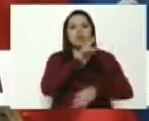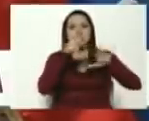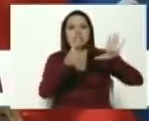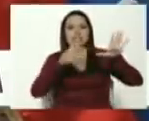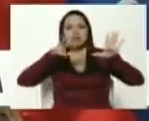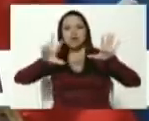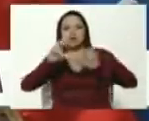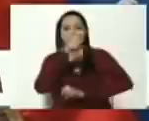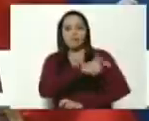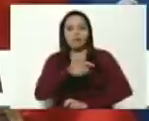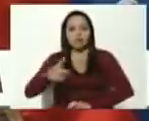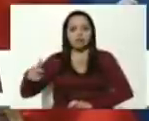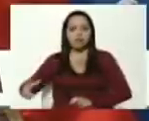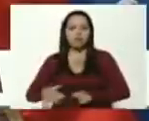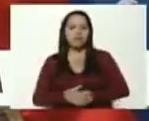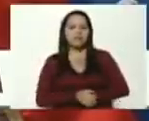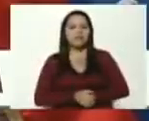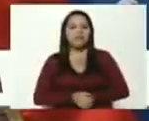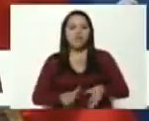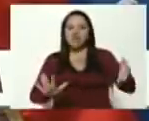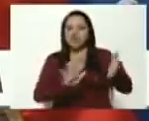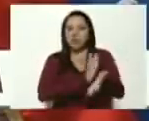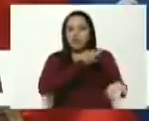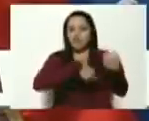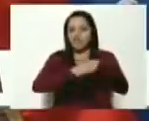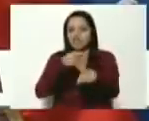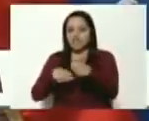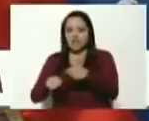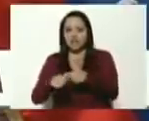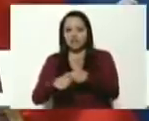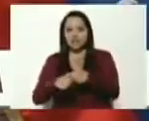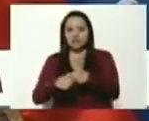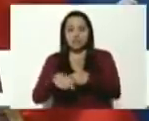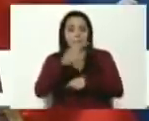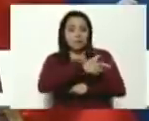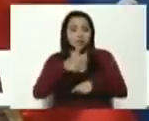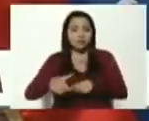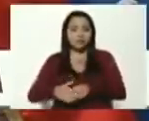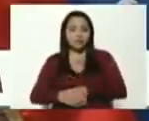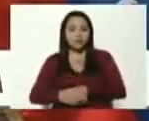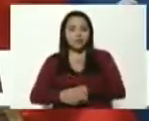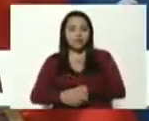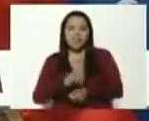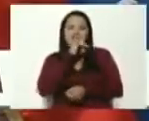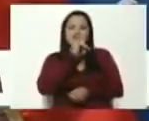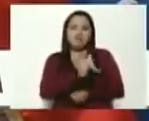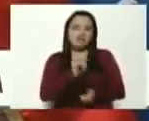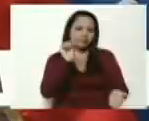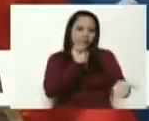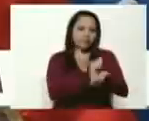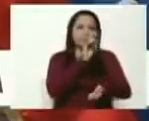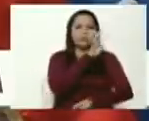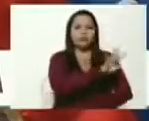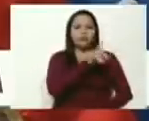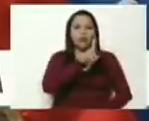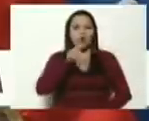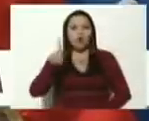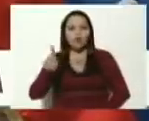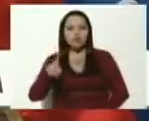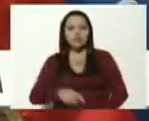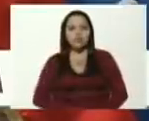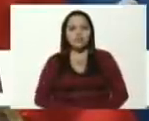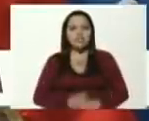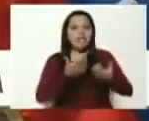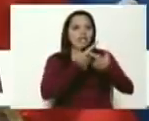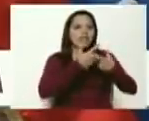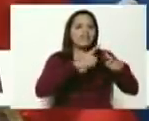468 implicados en este tipo de delitos. Hemos acusado a 411 personas y se han librado